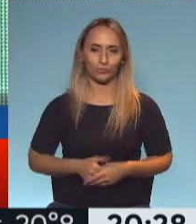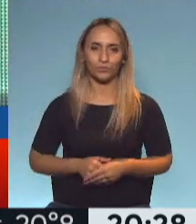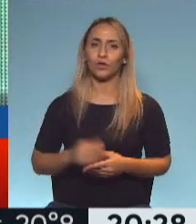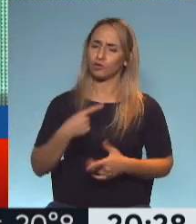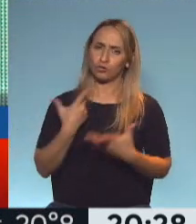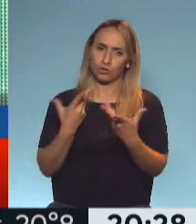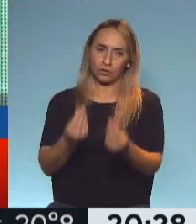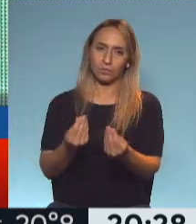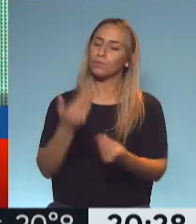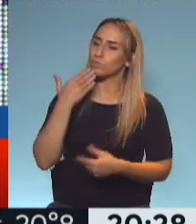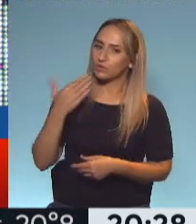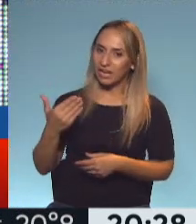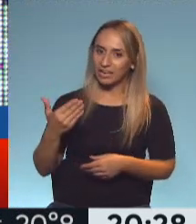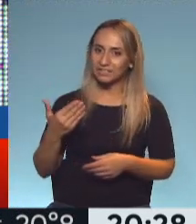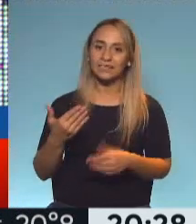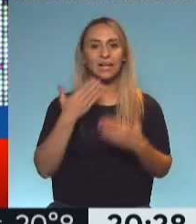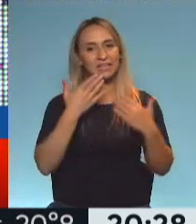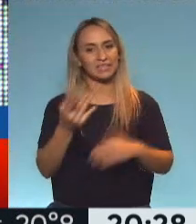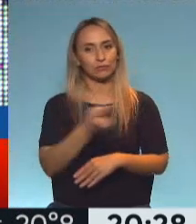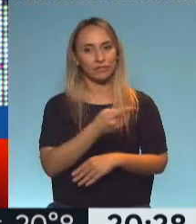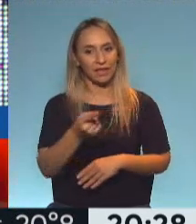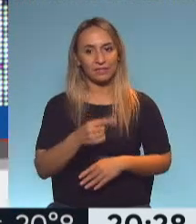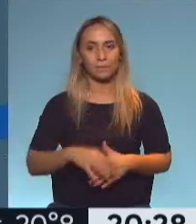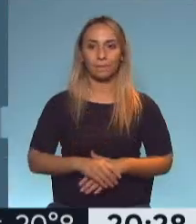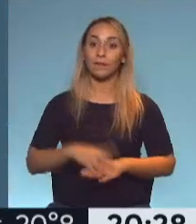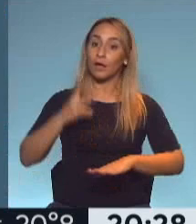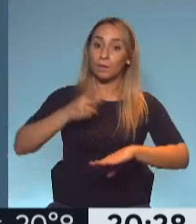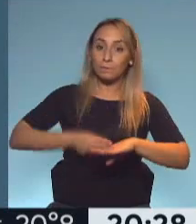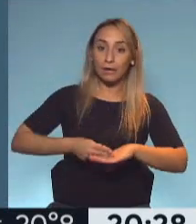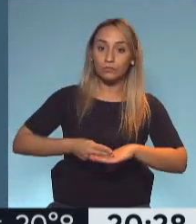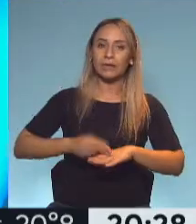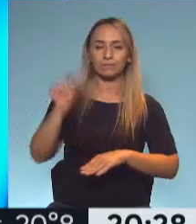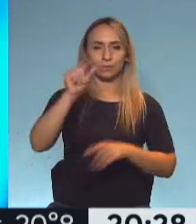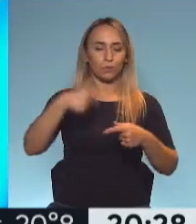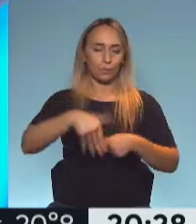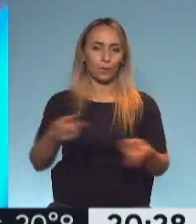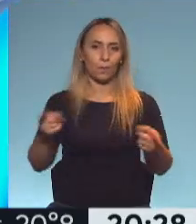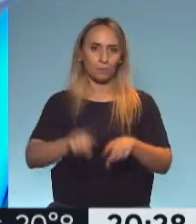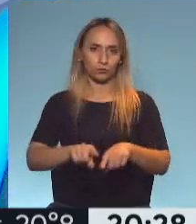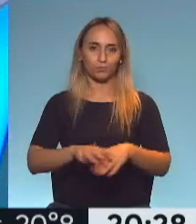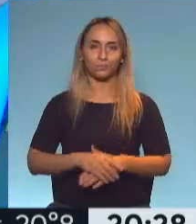contribución. Ernesto Alonso, gracias. No, gracias a ustedes. Gracias. Vamos a hacer una pausa. Así es. Enseguida regresamos.